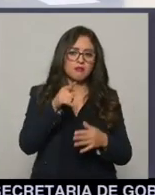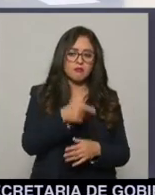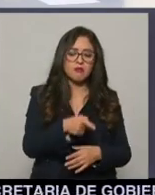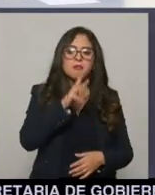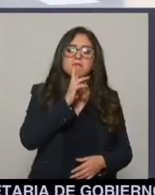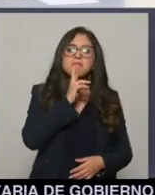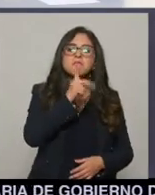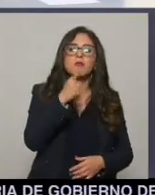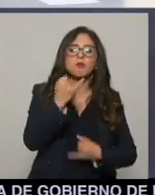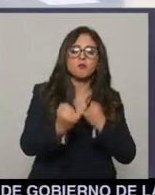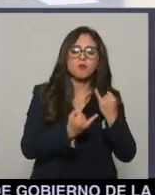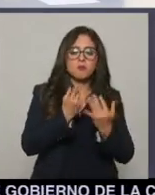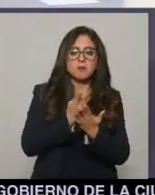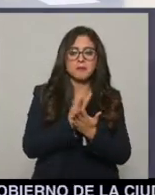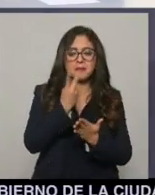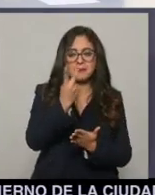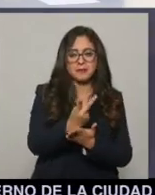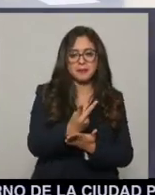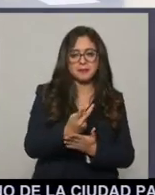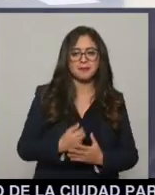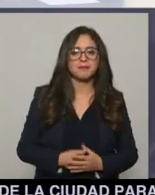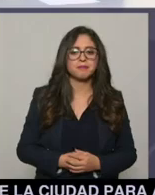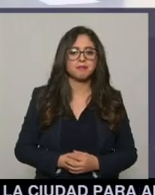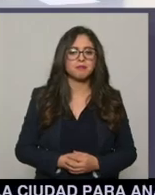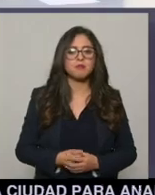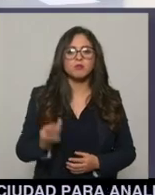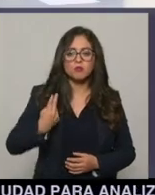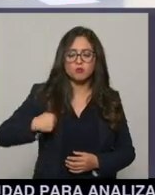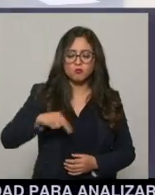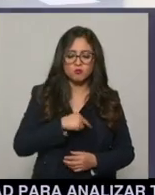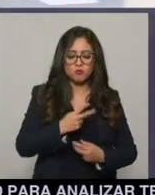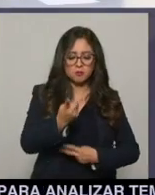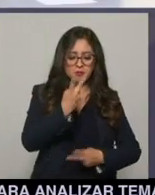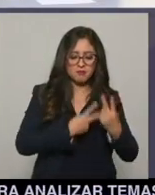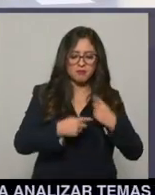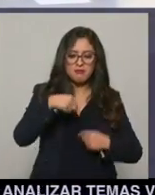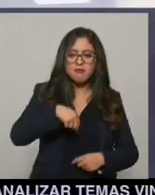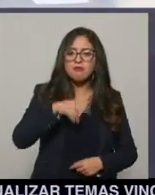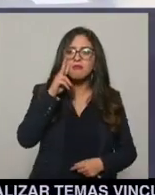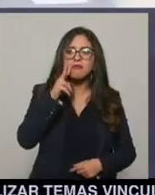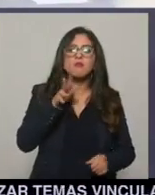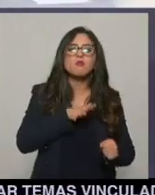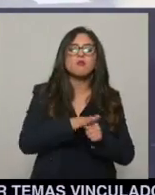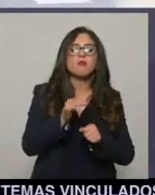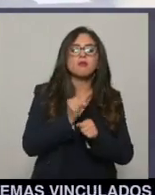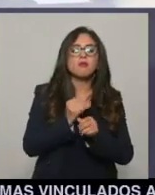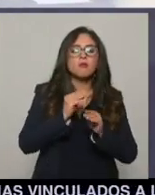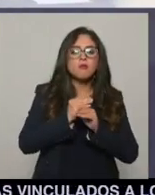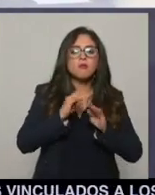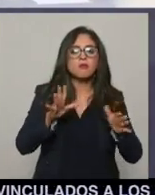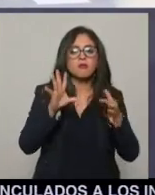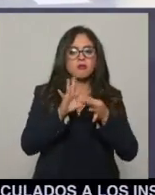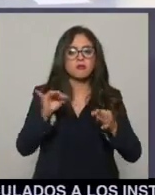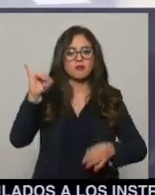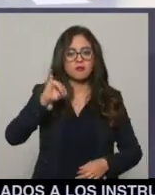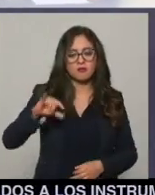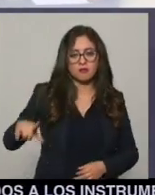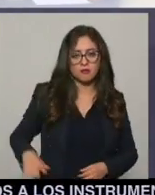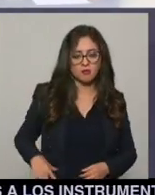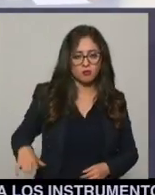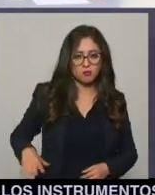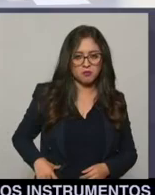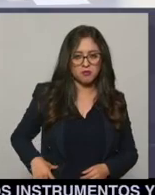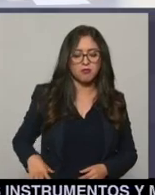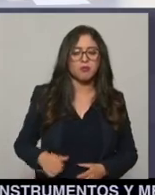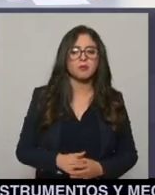el mejor Gran Premio de México. Así que pues aquí estamos al pendiente para ver qué informaciones estarán dando la jefa de gobierno al respecto